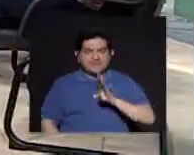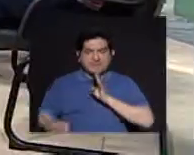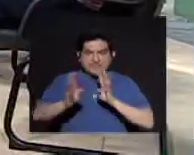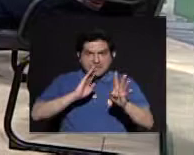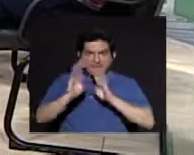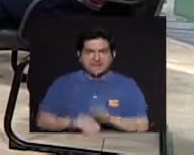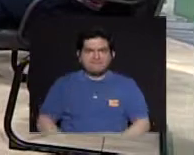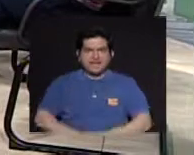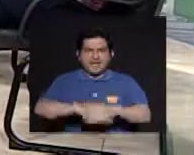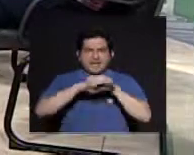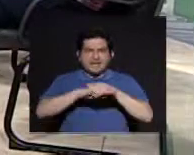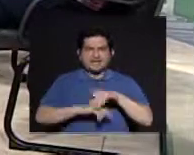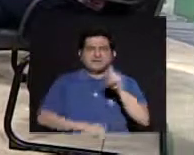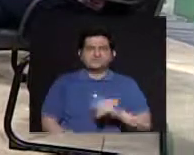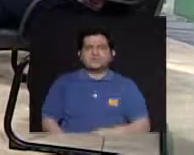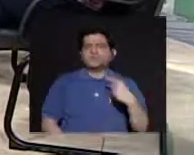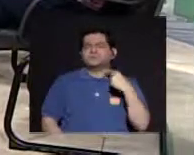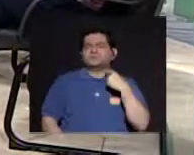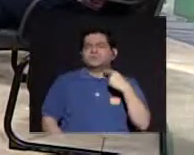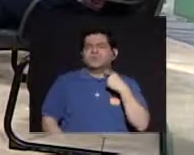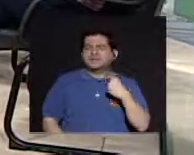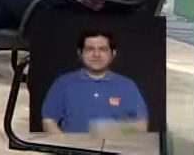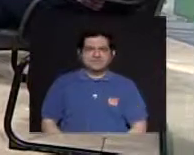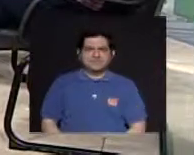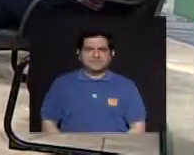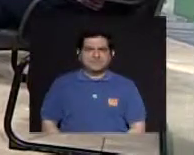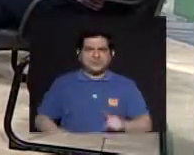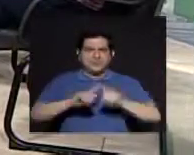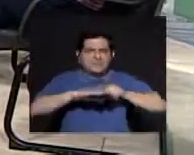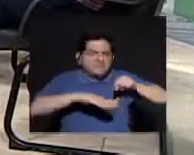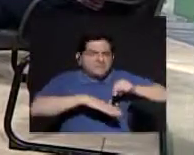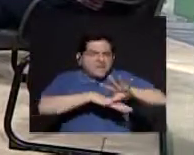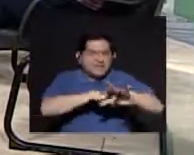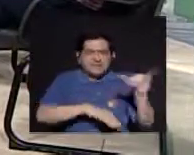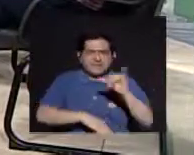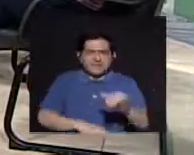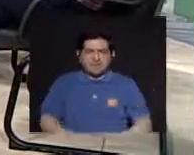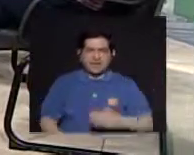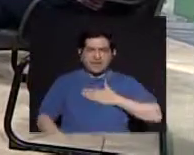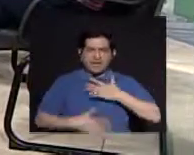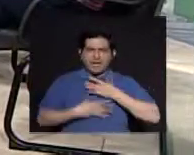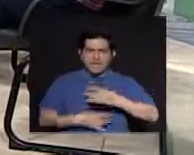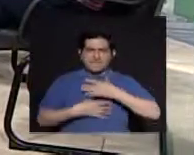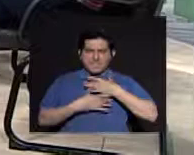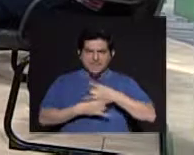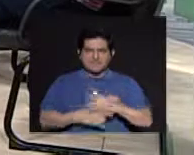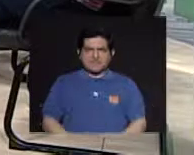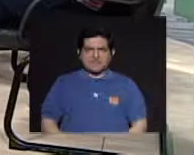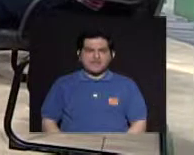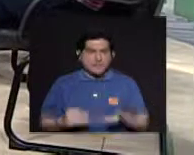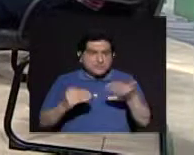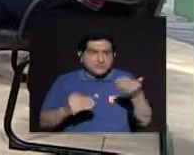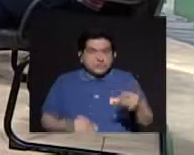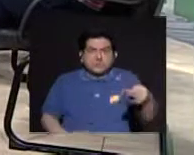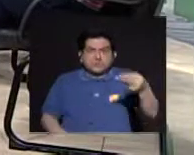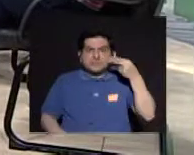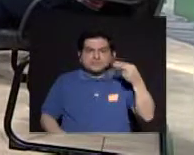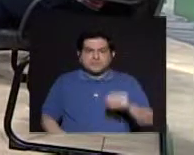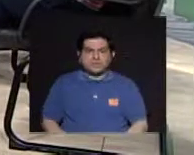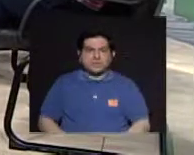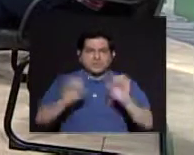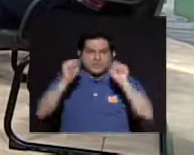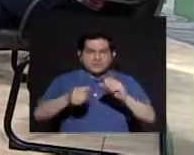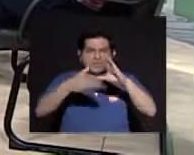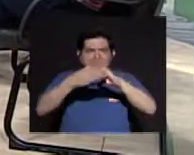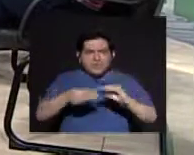de que tenían que hablar como el inglés con ese acento, muchas implicaciones, además de que siempre me ha llamado la atención pues, piezas históricas,